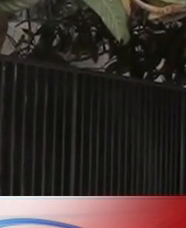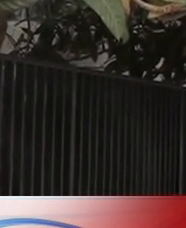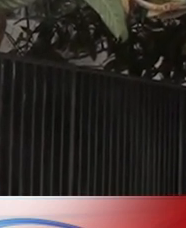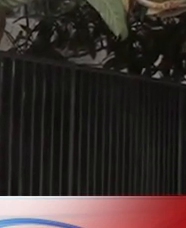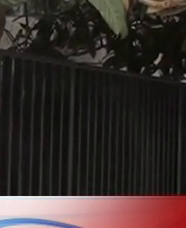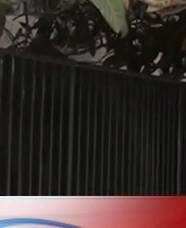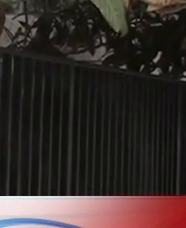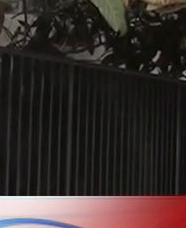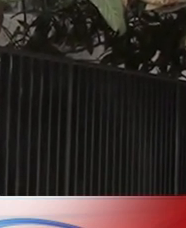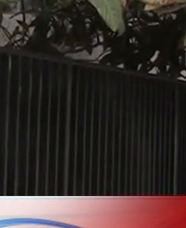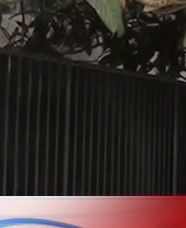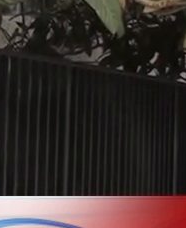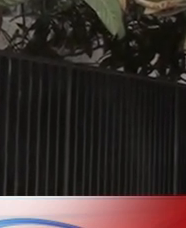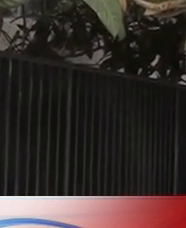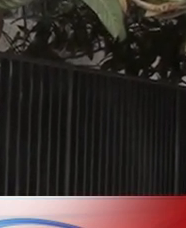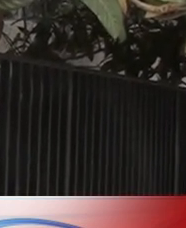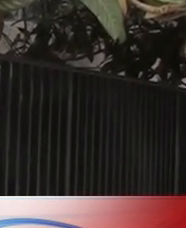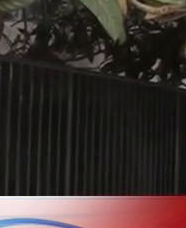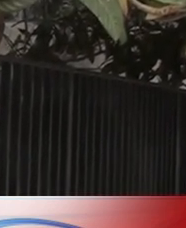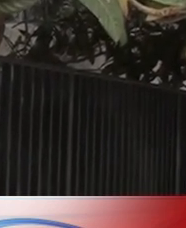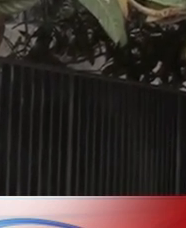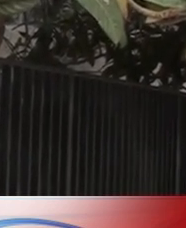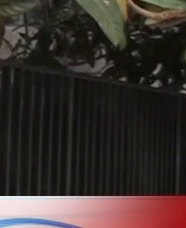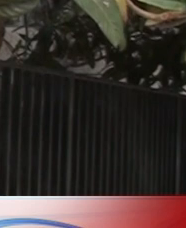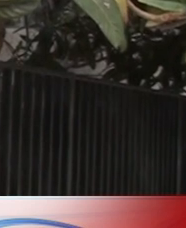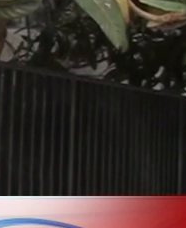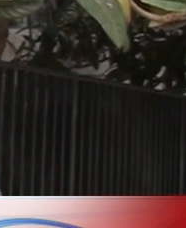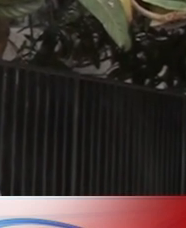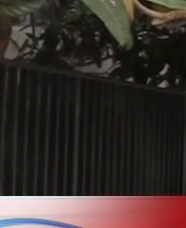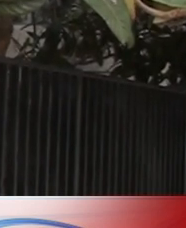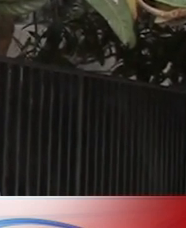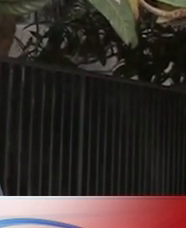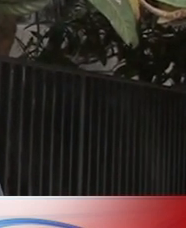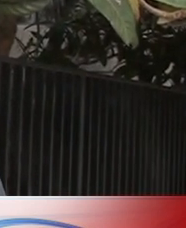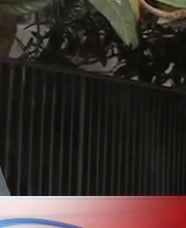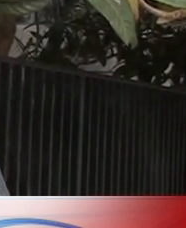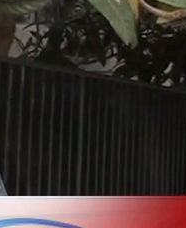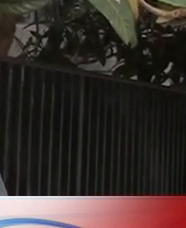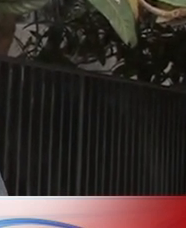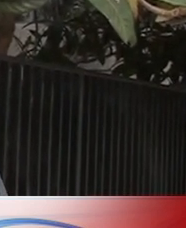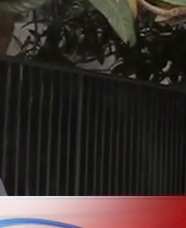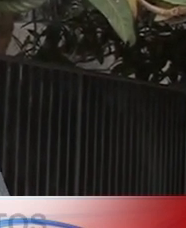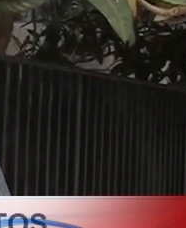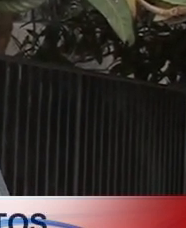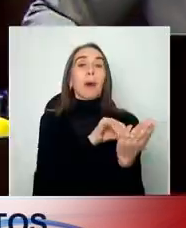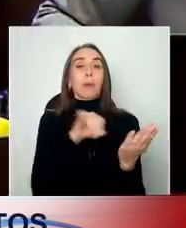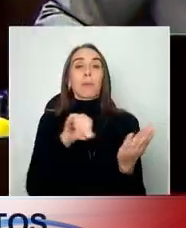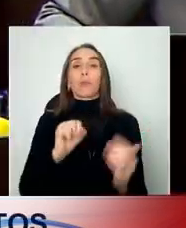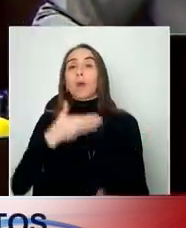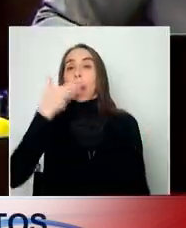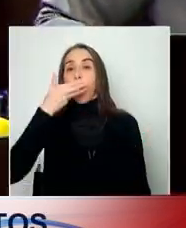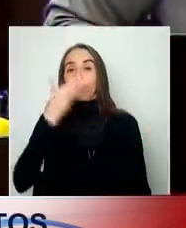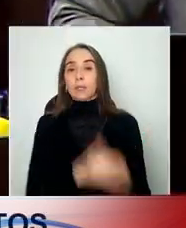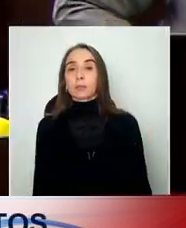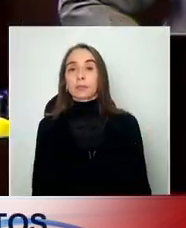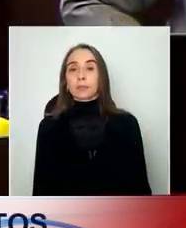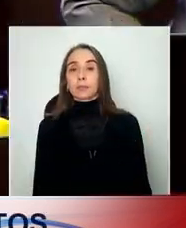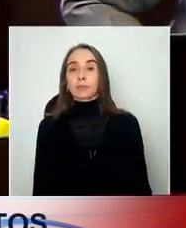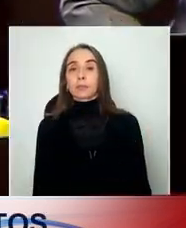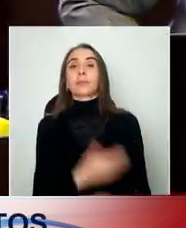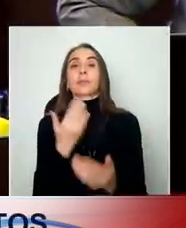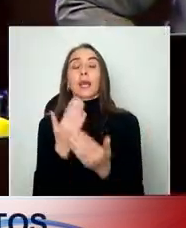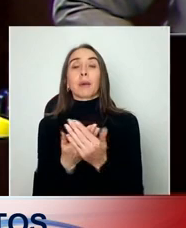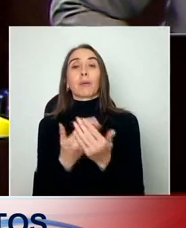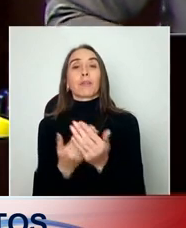y lo que buscamos es que alcance los quinientos mil pesos en julio del 2024 el Ministerio de economía